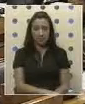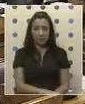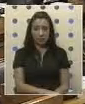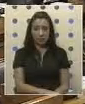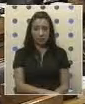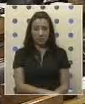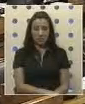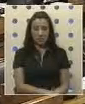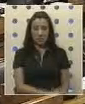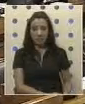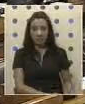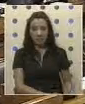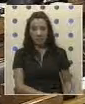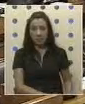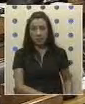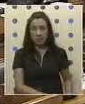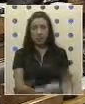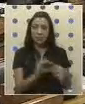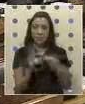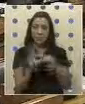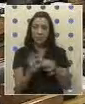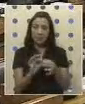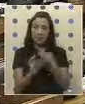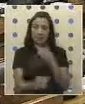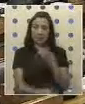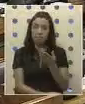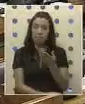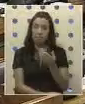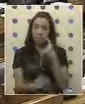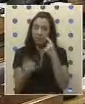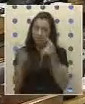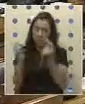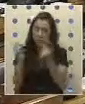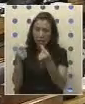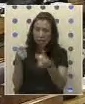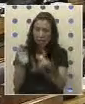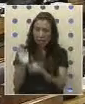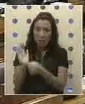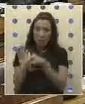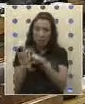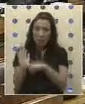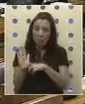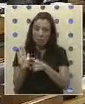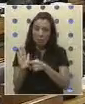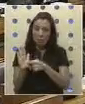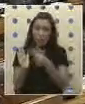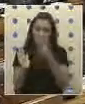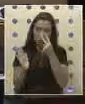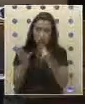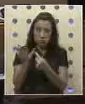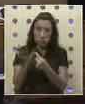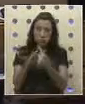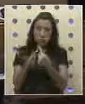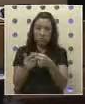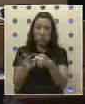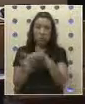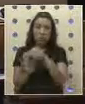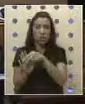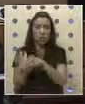Gracias, presidente. Mire, si uno revisa este proyecto, se da cuenta que hay un conjunto de normas